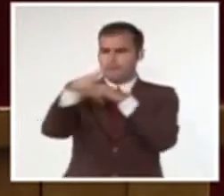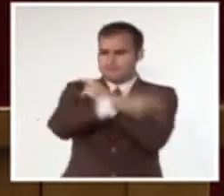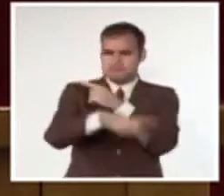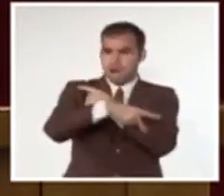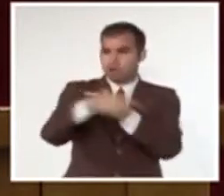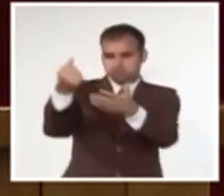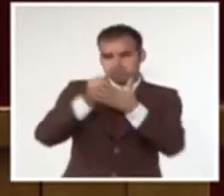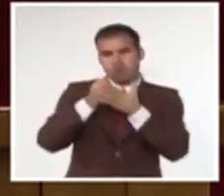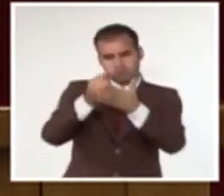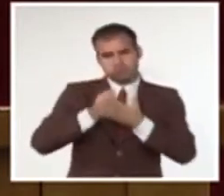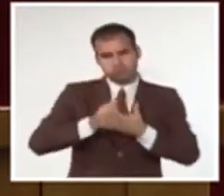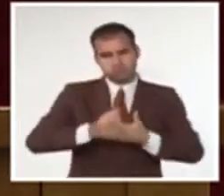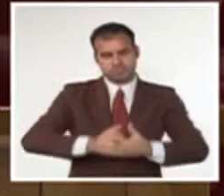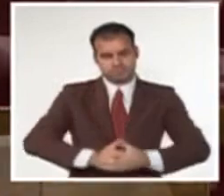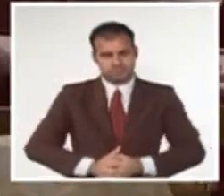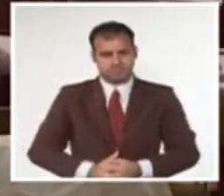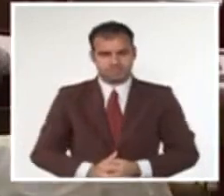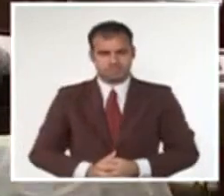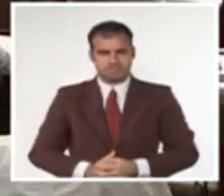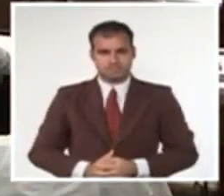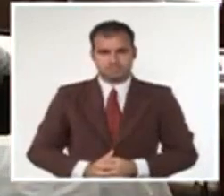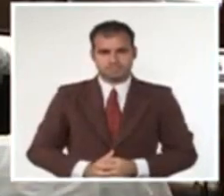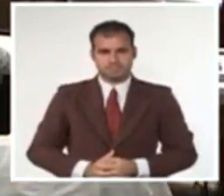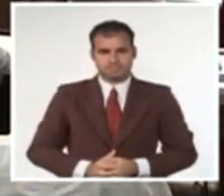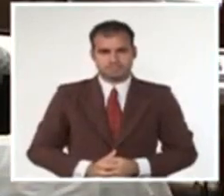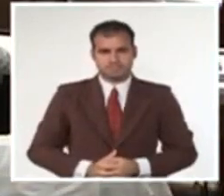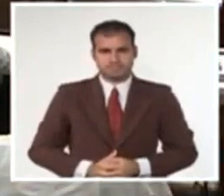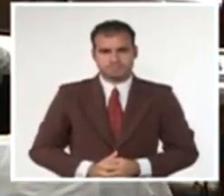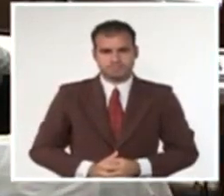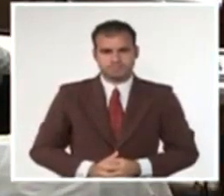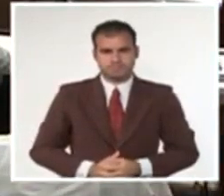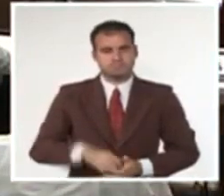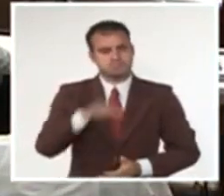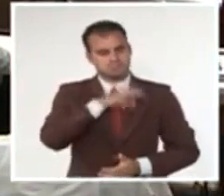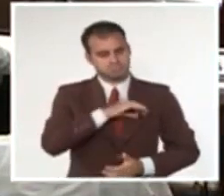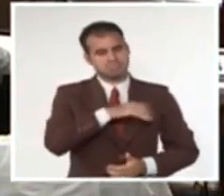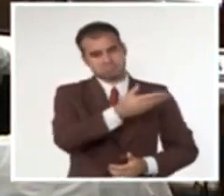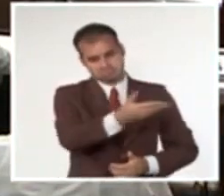con nuestra resistencia. Diputadas y diputados,